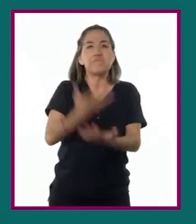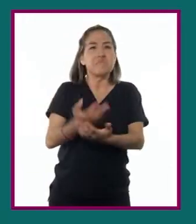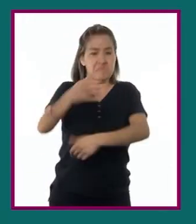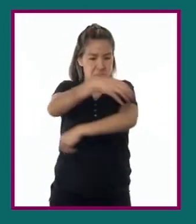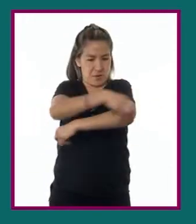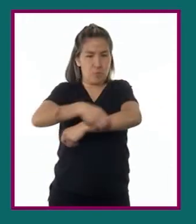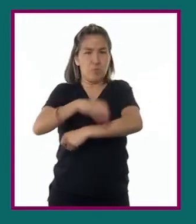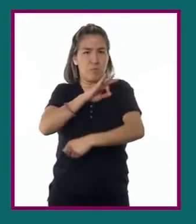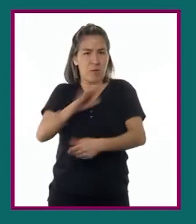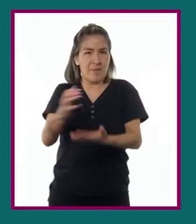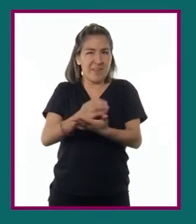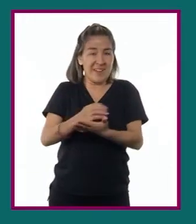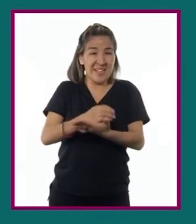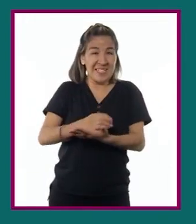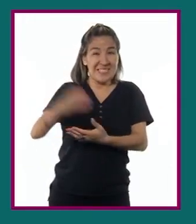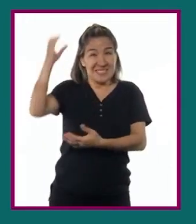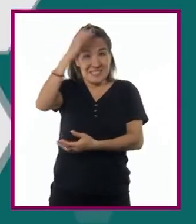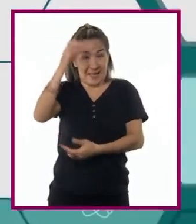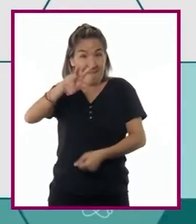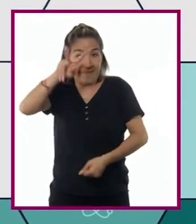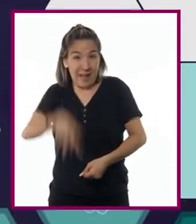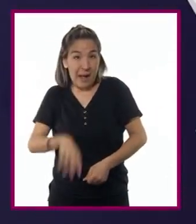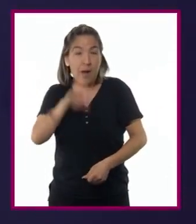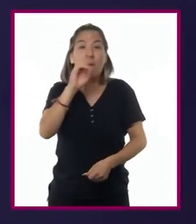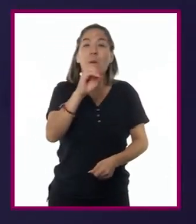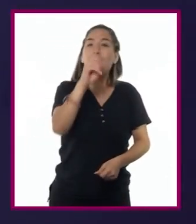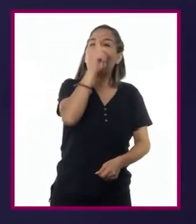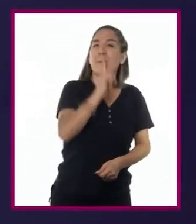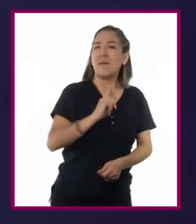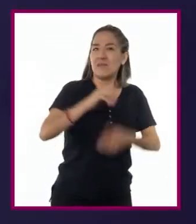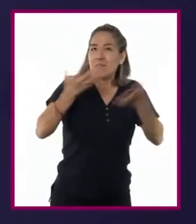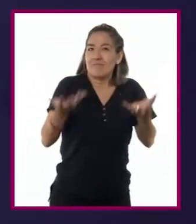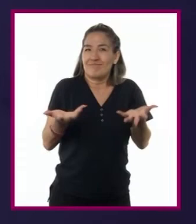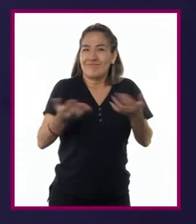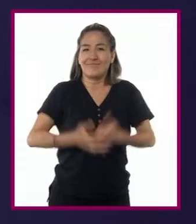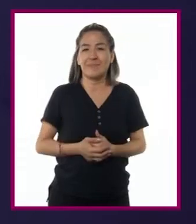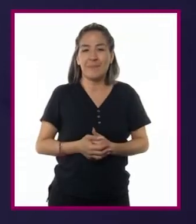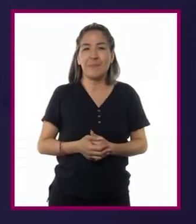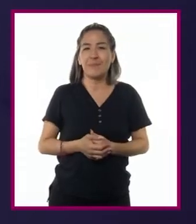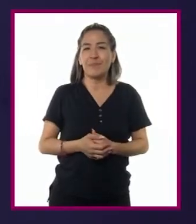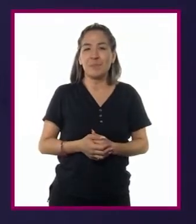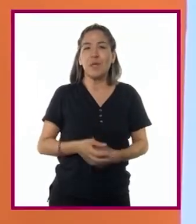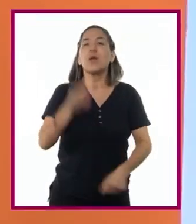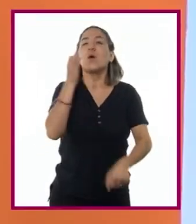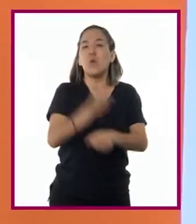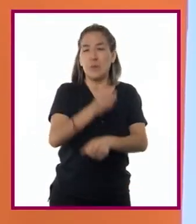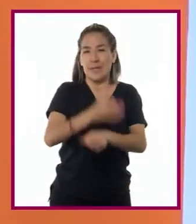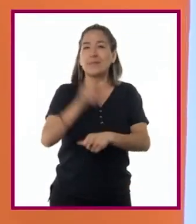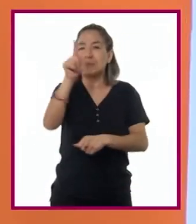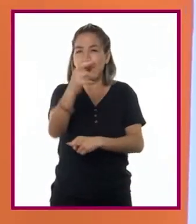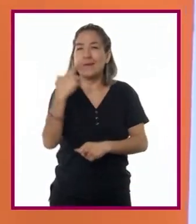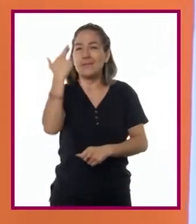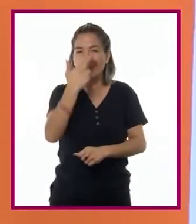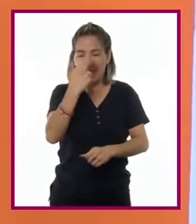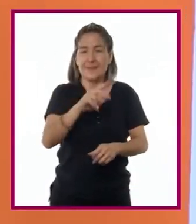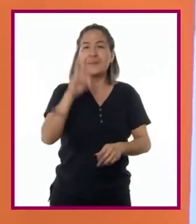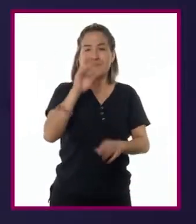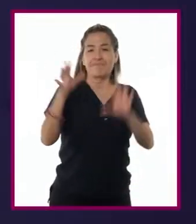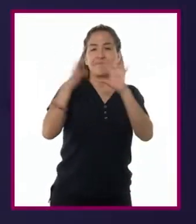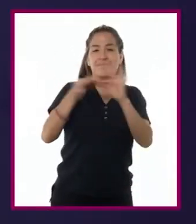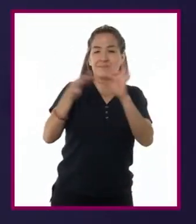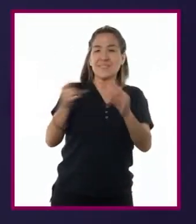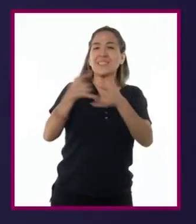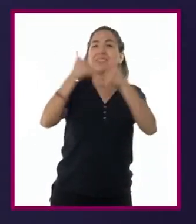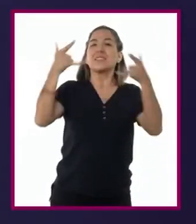¿Será ciencia o pseudociencia, maestra? Para analizar el caso, hagamos un poco de historia.